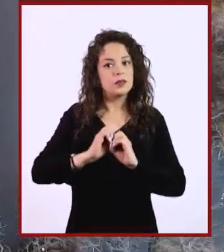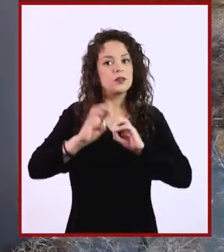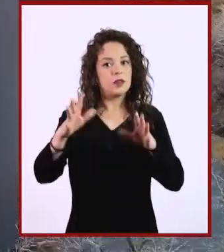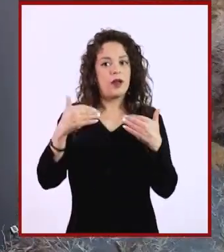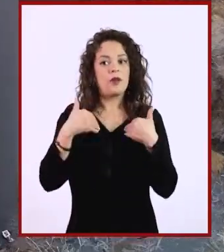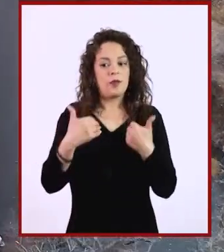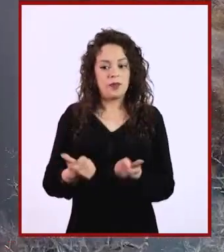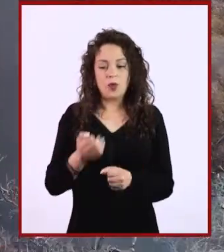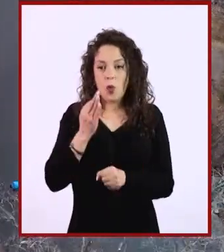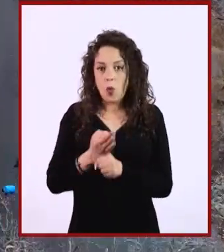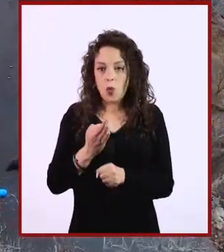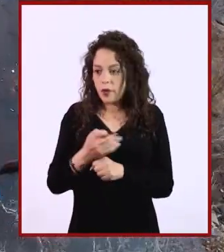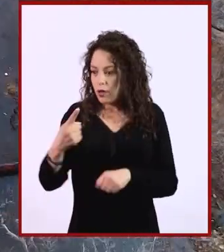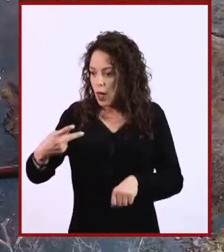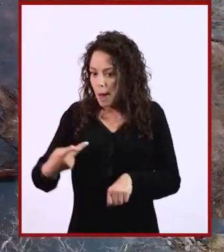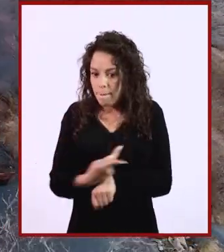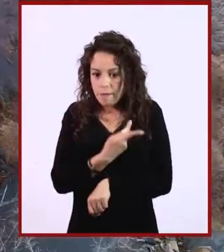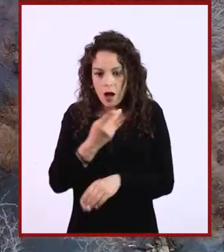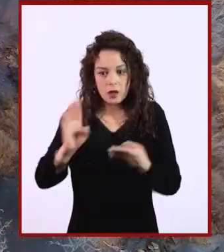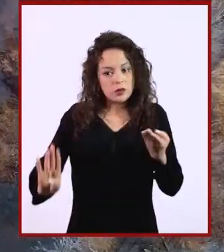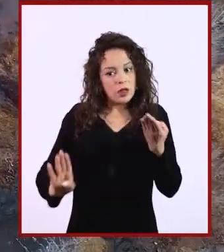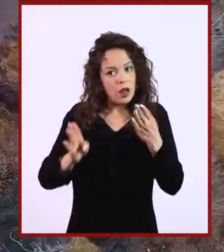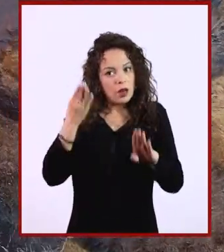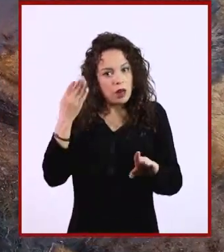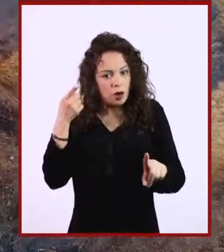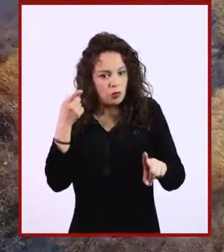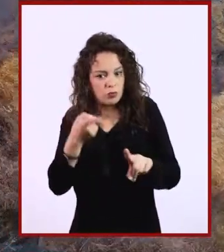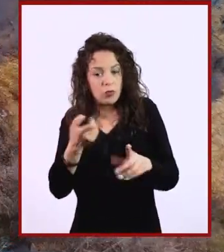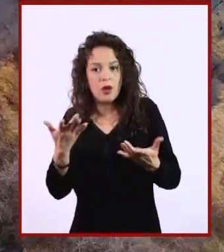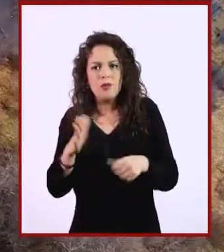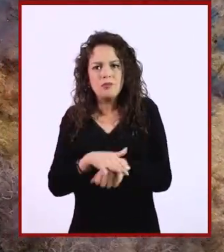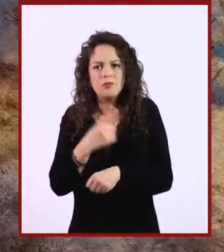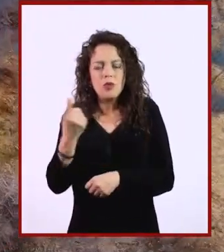que estamos viviendo hoy en día es producto,